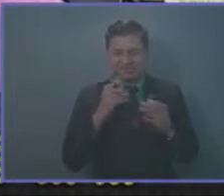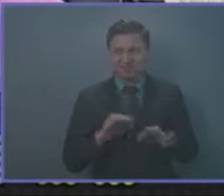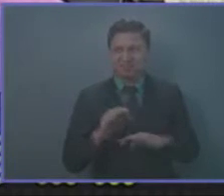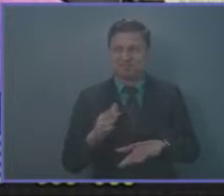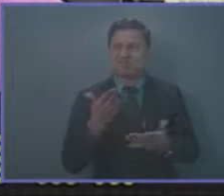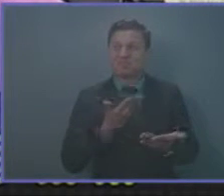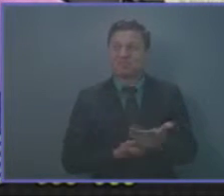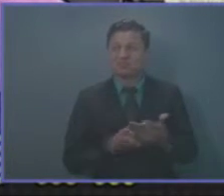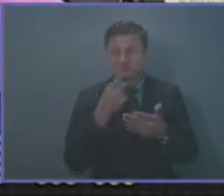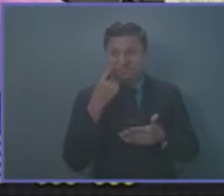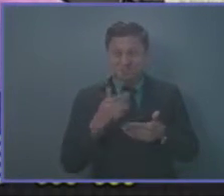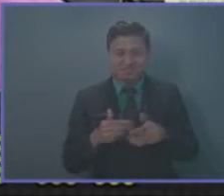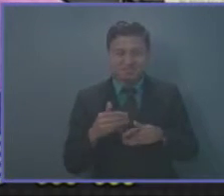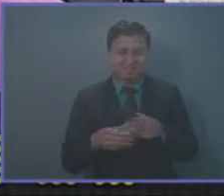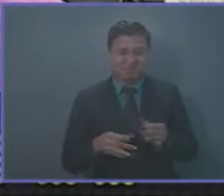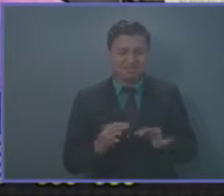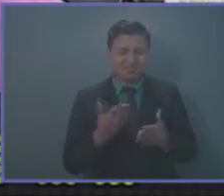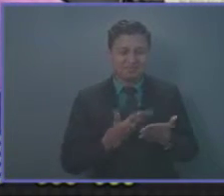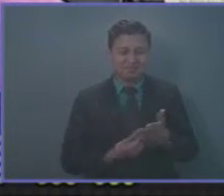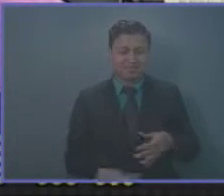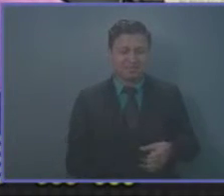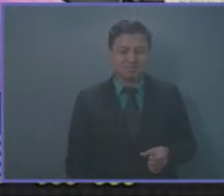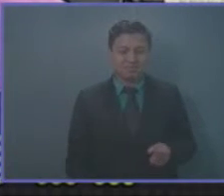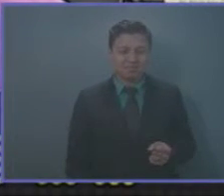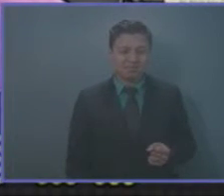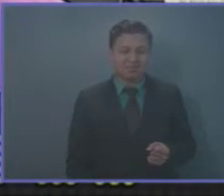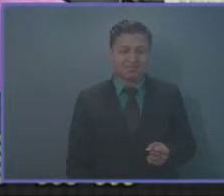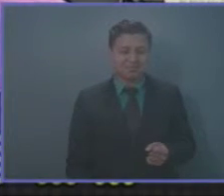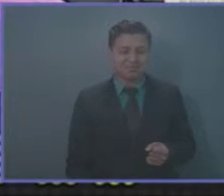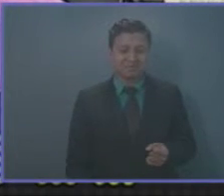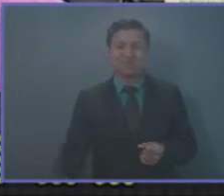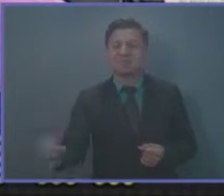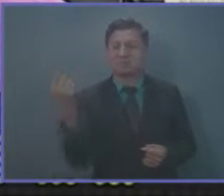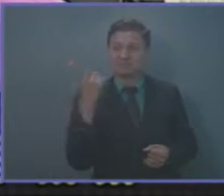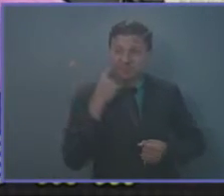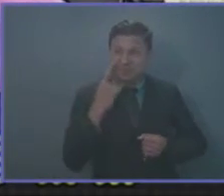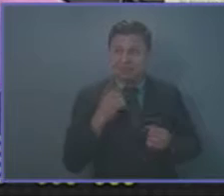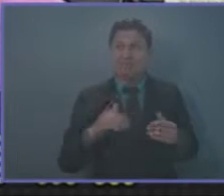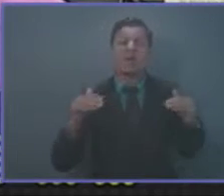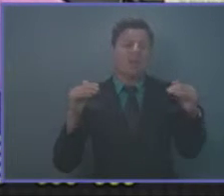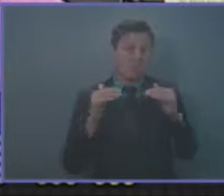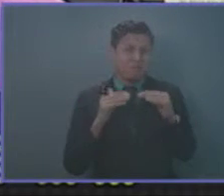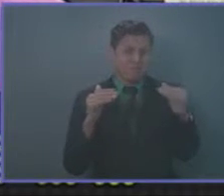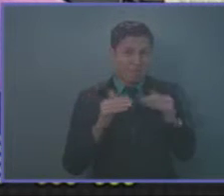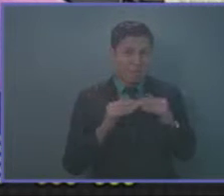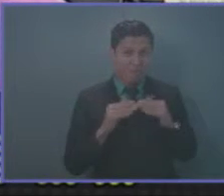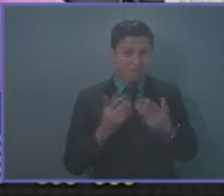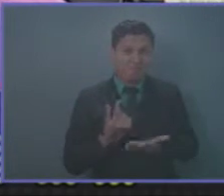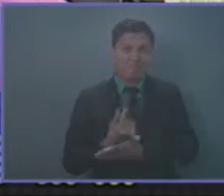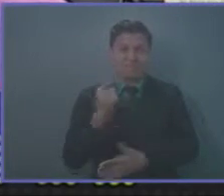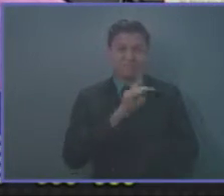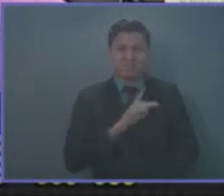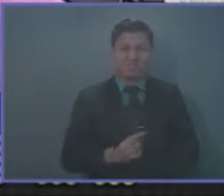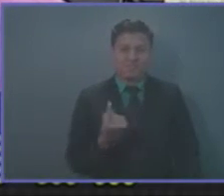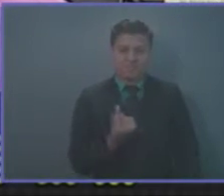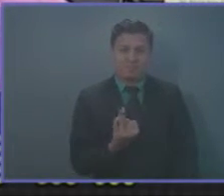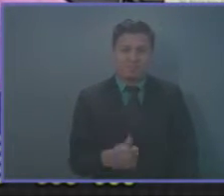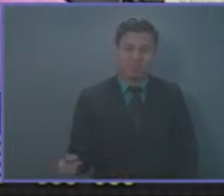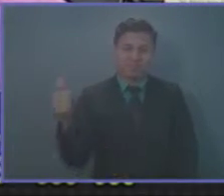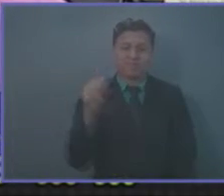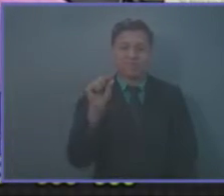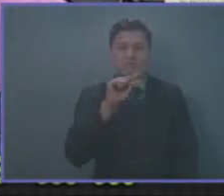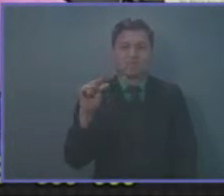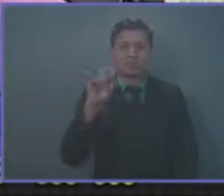la Facultad Multidisciplinaria de Occidente, quienes acompañan al señor rector Roger Arias,